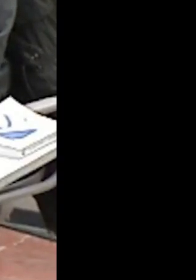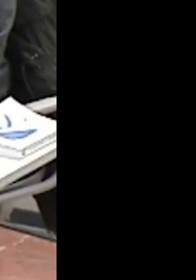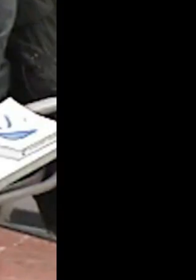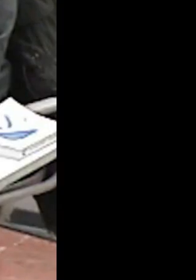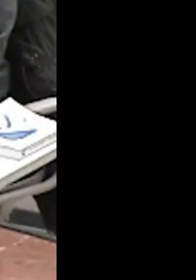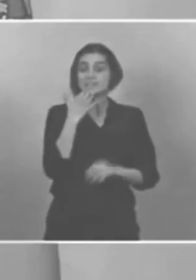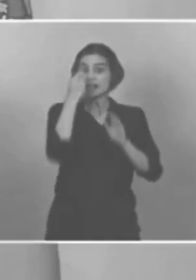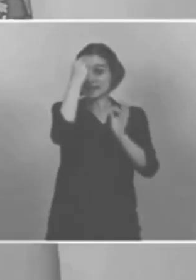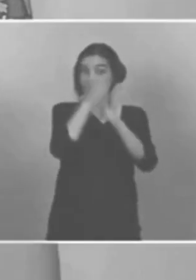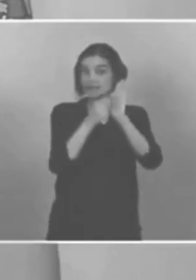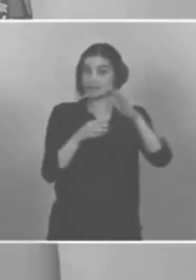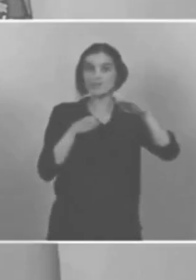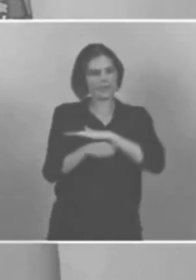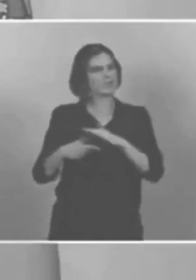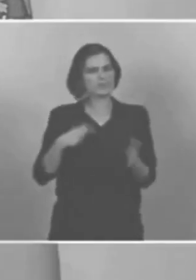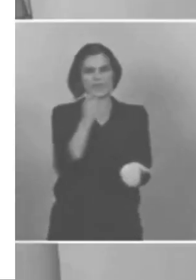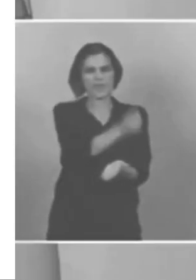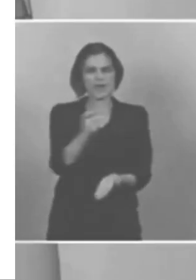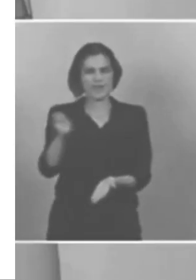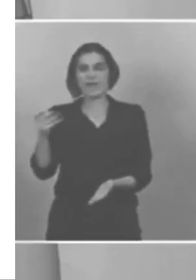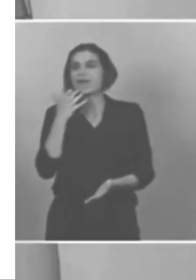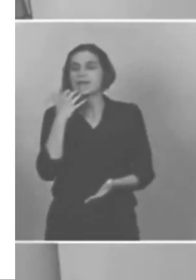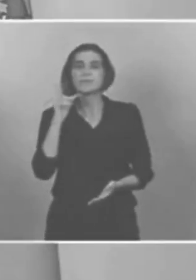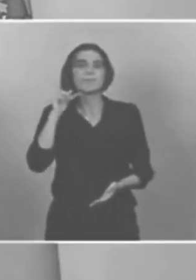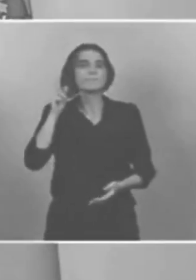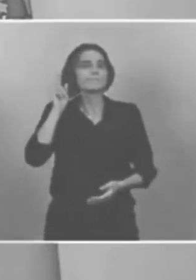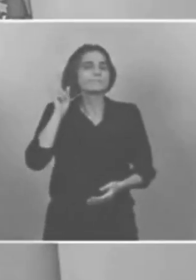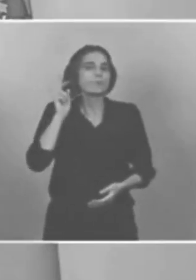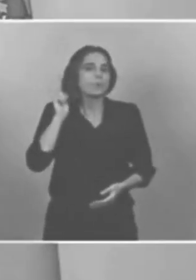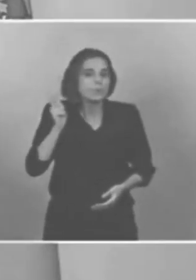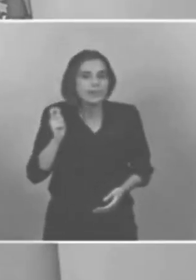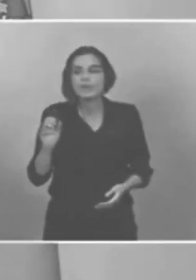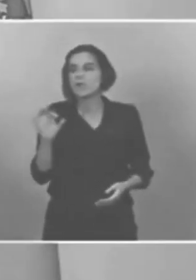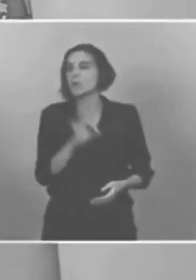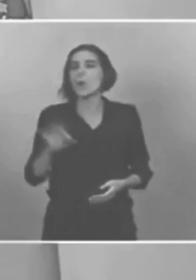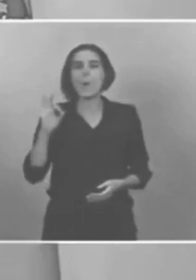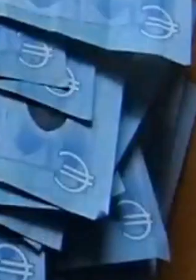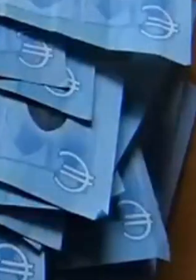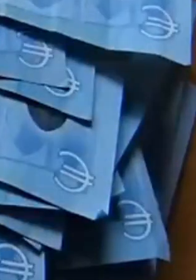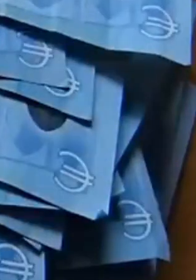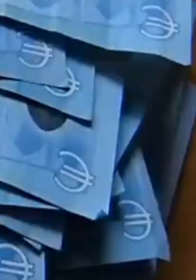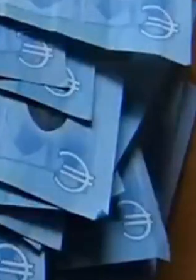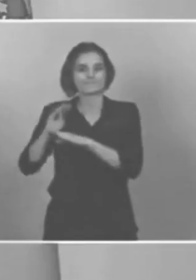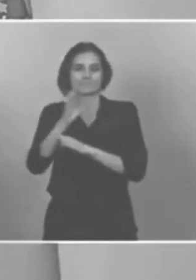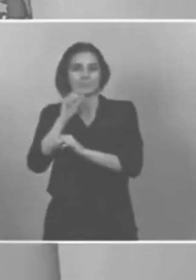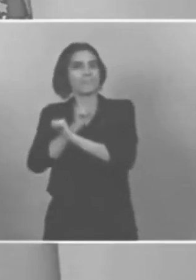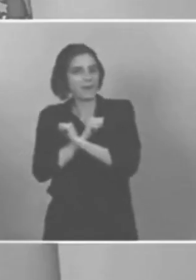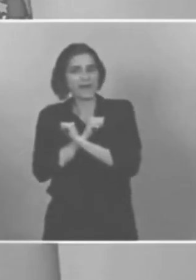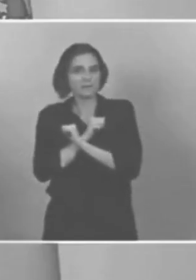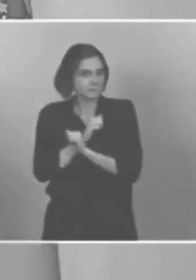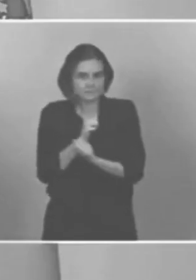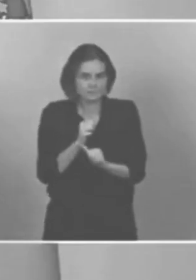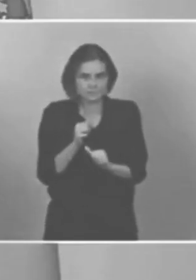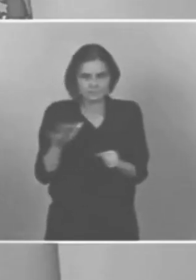el simulador que ha habilitado la propia seguridad social. Oh, sorpresa, a su familia de tres miembros le corresponden 338 euros